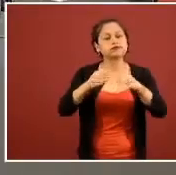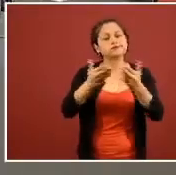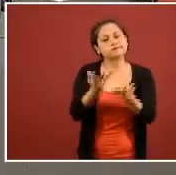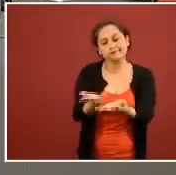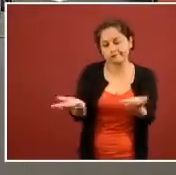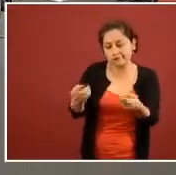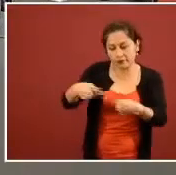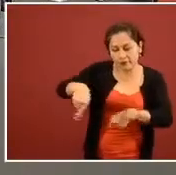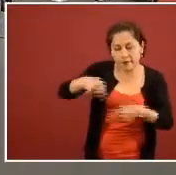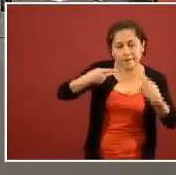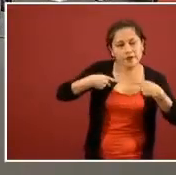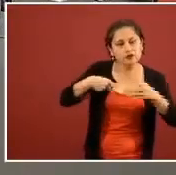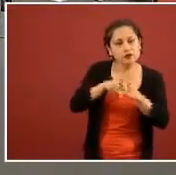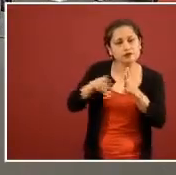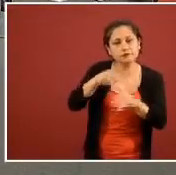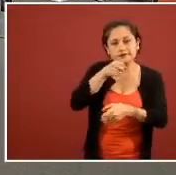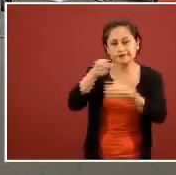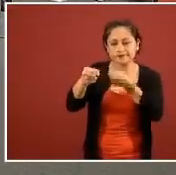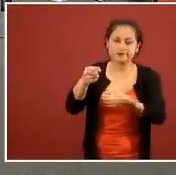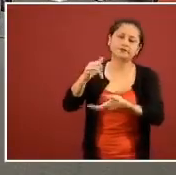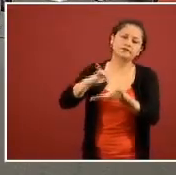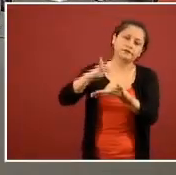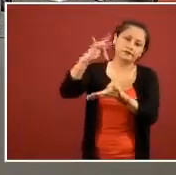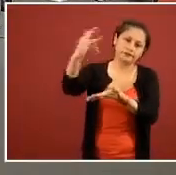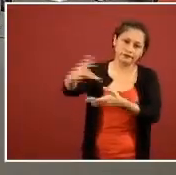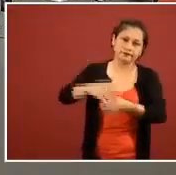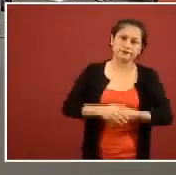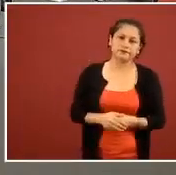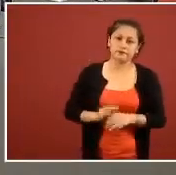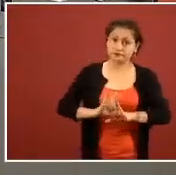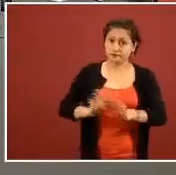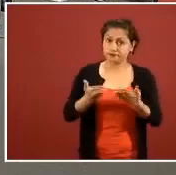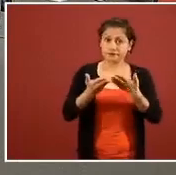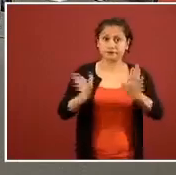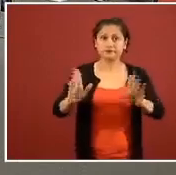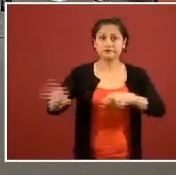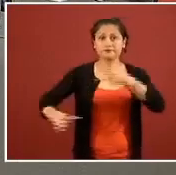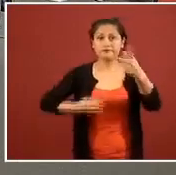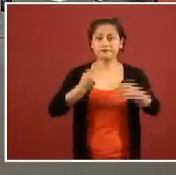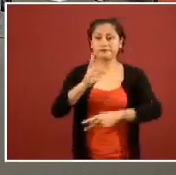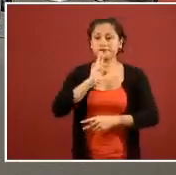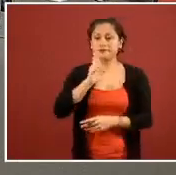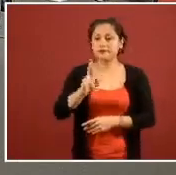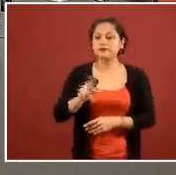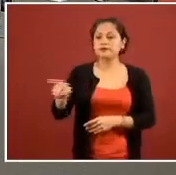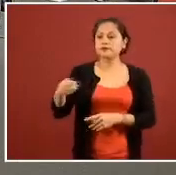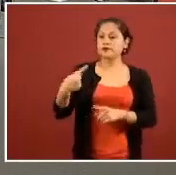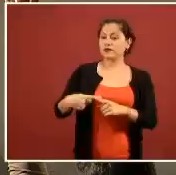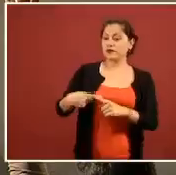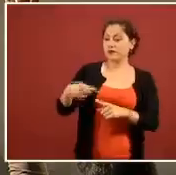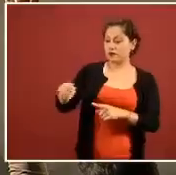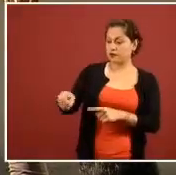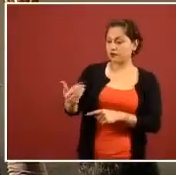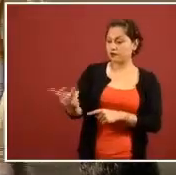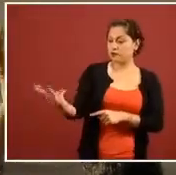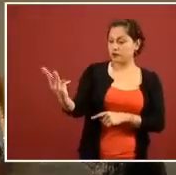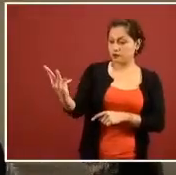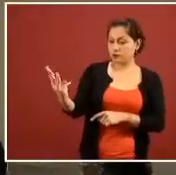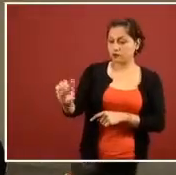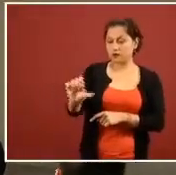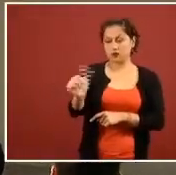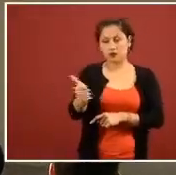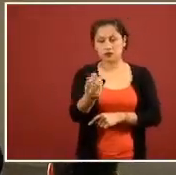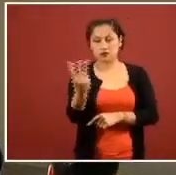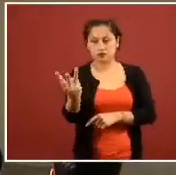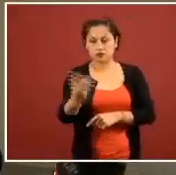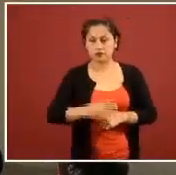están aquí presentes. Vamos a abrir a preguntas y respuestas. Empecemos por aquí, ustedes tres y luego ustedes